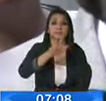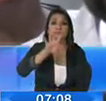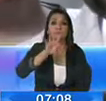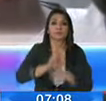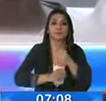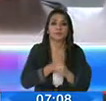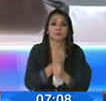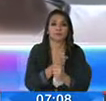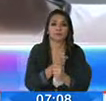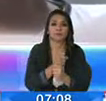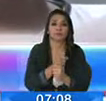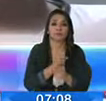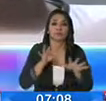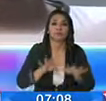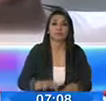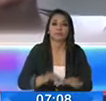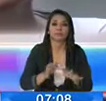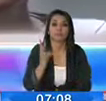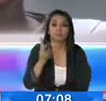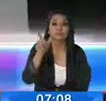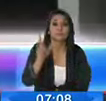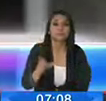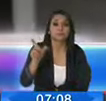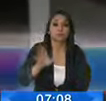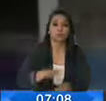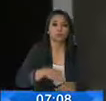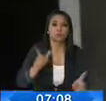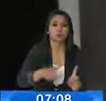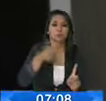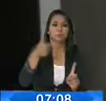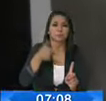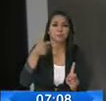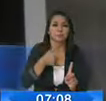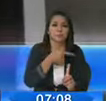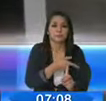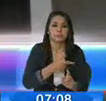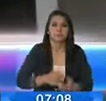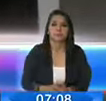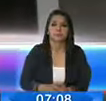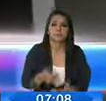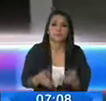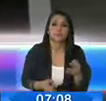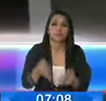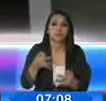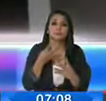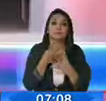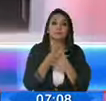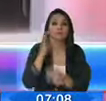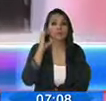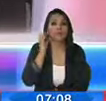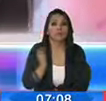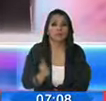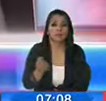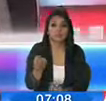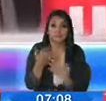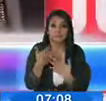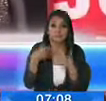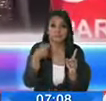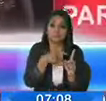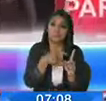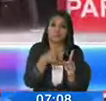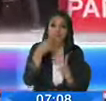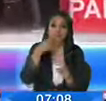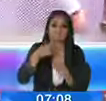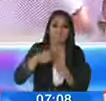meses los han condenado a estos autores del delito. Esta fue la resolución que tomaron los jueces de la Sala Penal de Cuenca, que conoció el caso del asesinato de